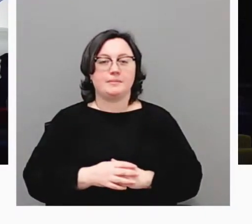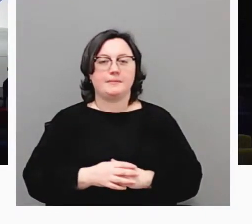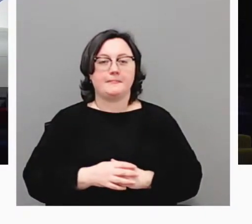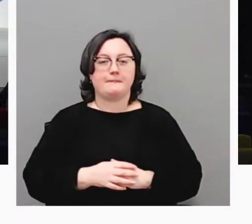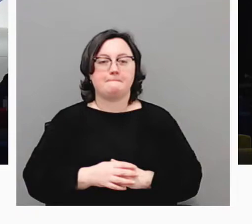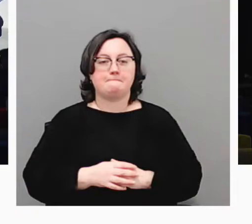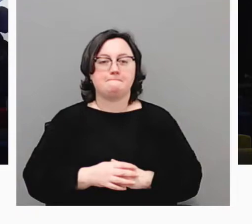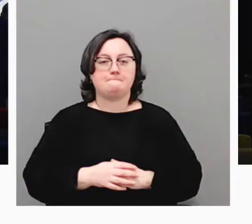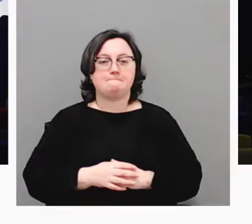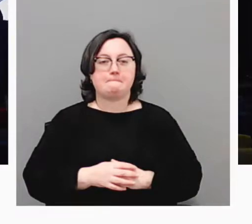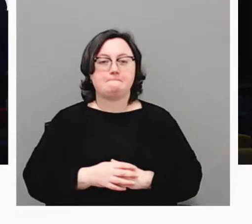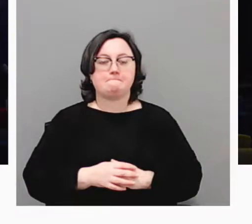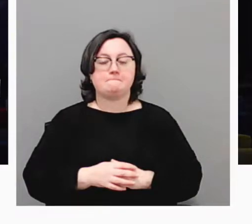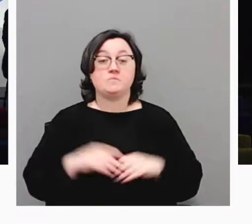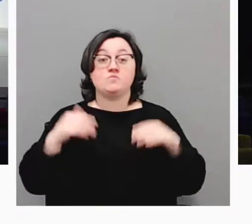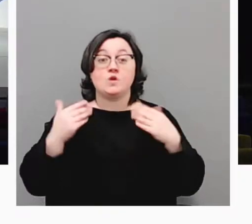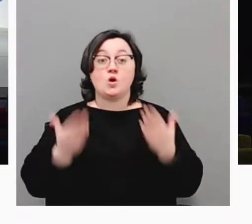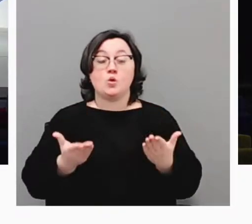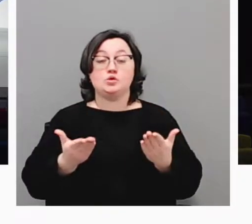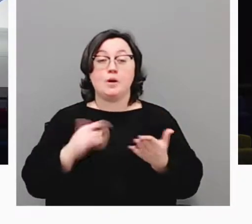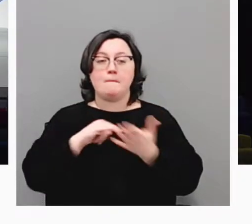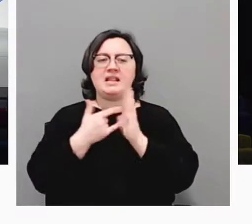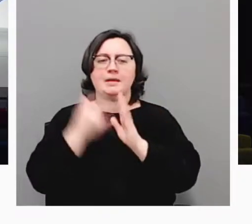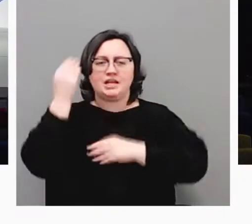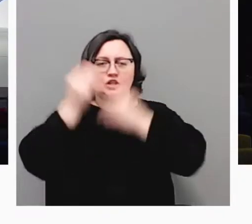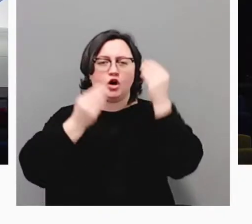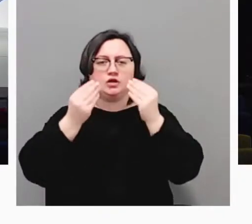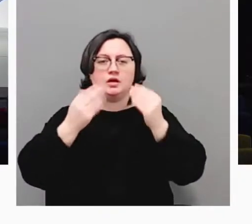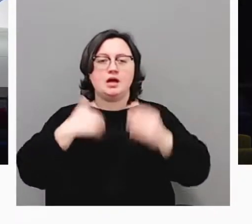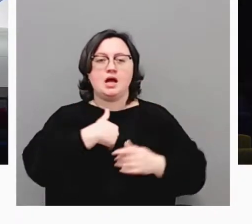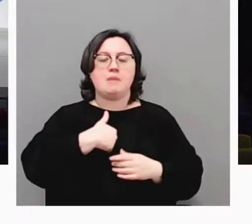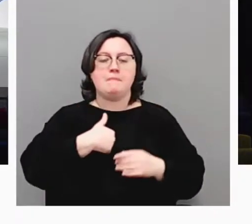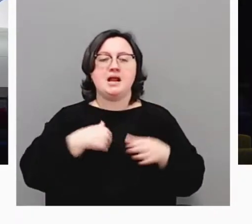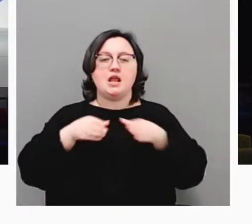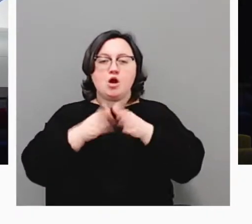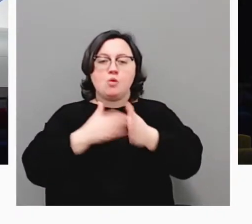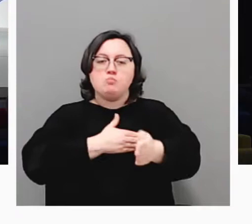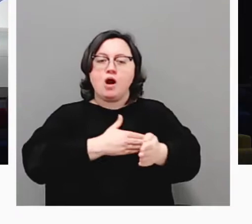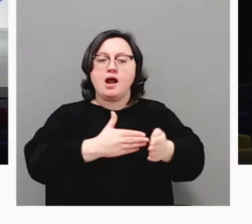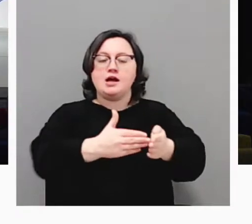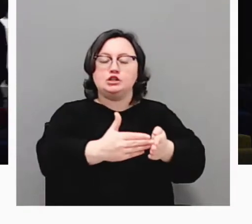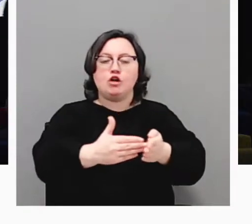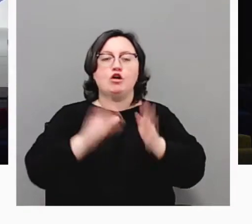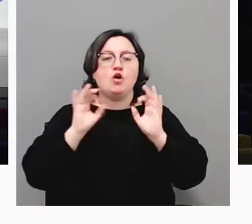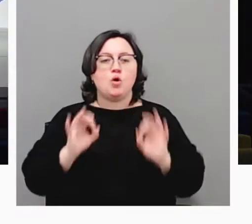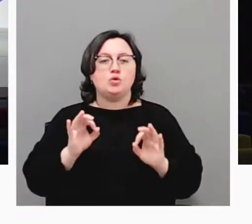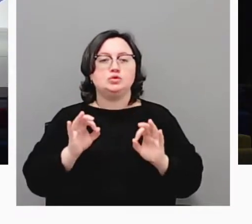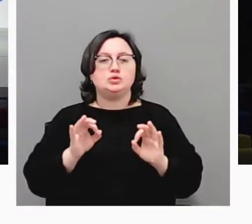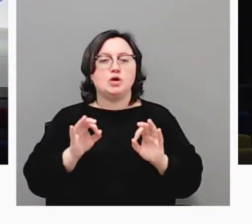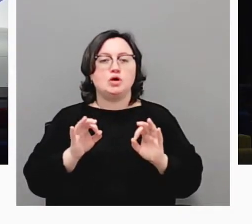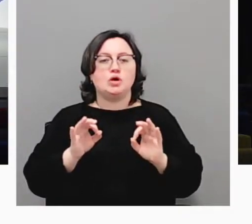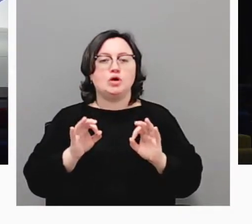Bueno, en el planteamiento de qué papel juega el puerto en la explicación de cuál es